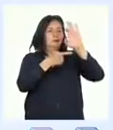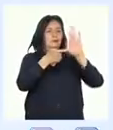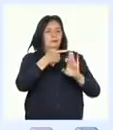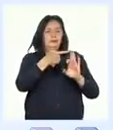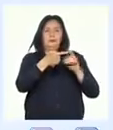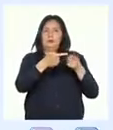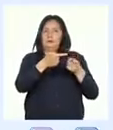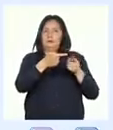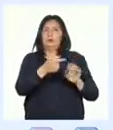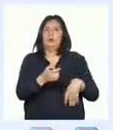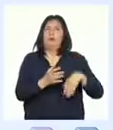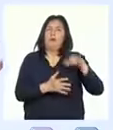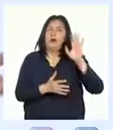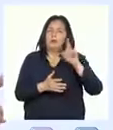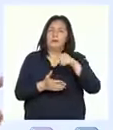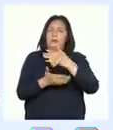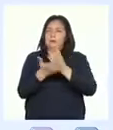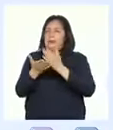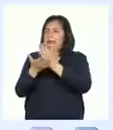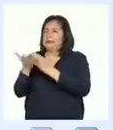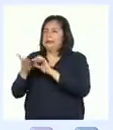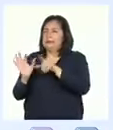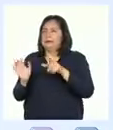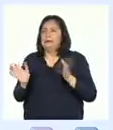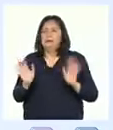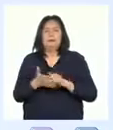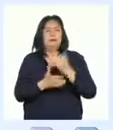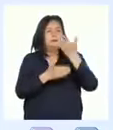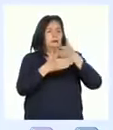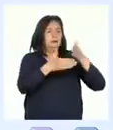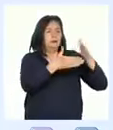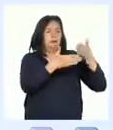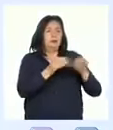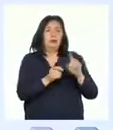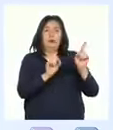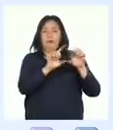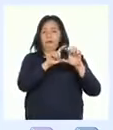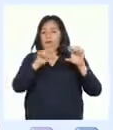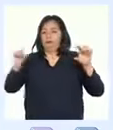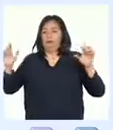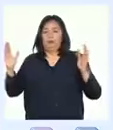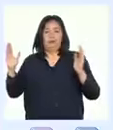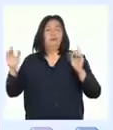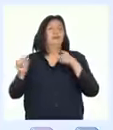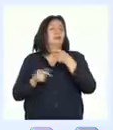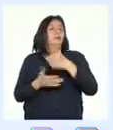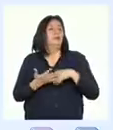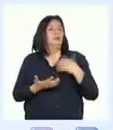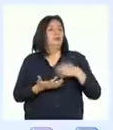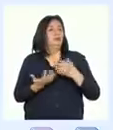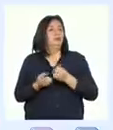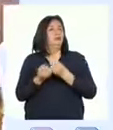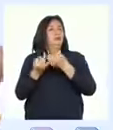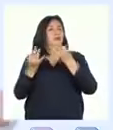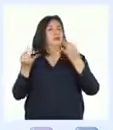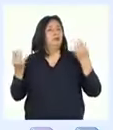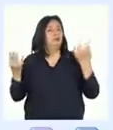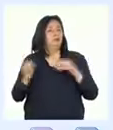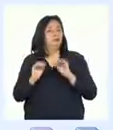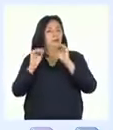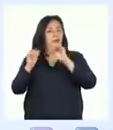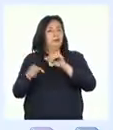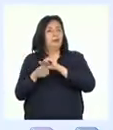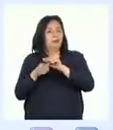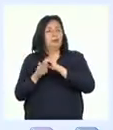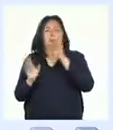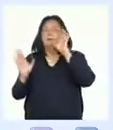como una o más de las partes iguales en que se divide un total tiene una enorme cantidad de